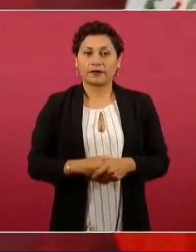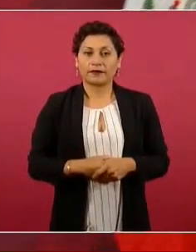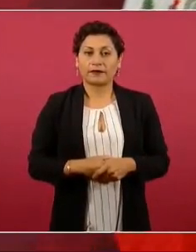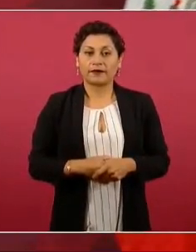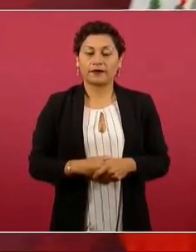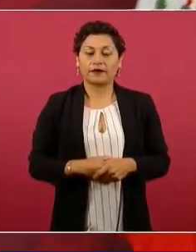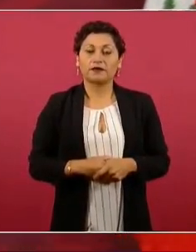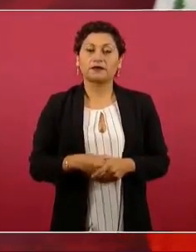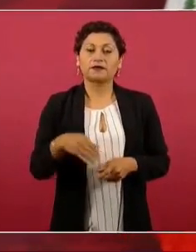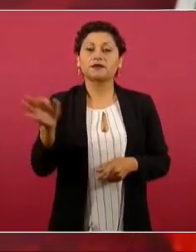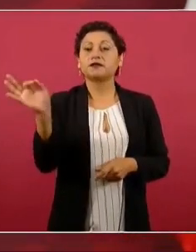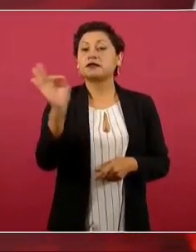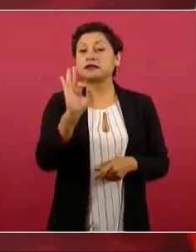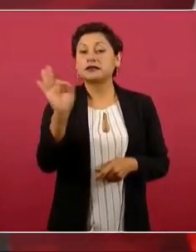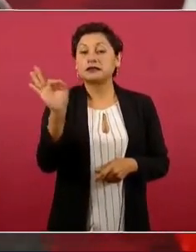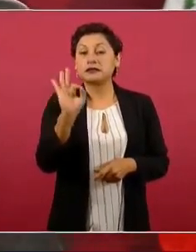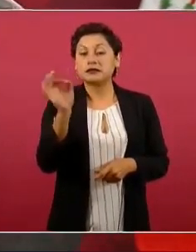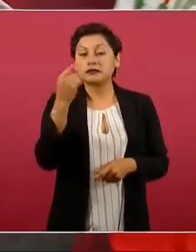salen